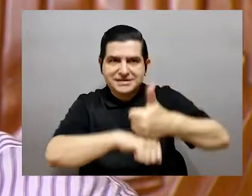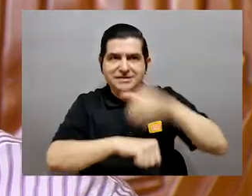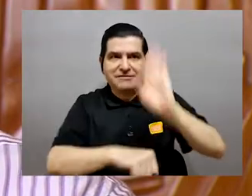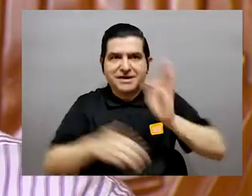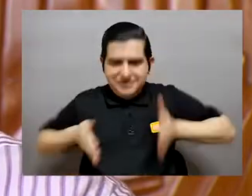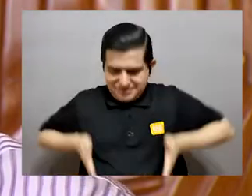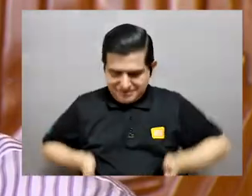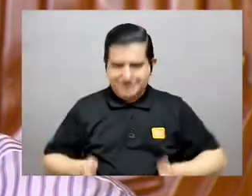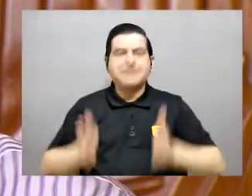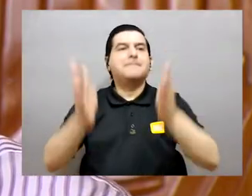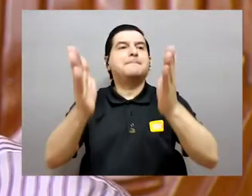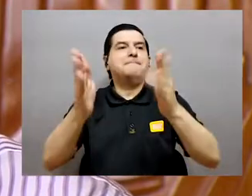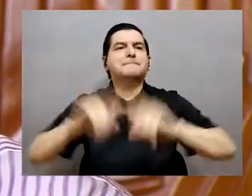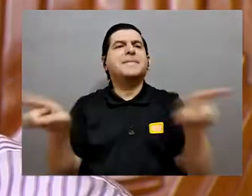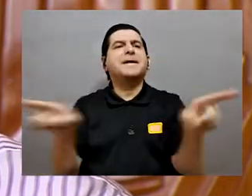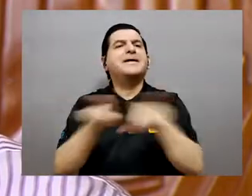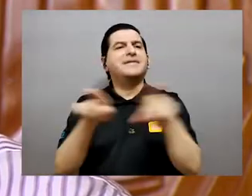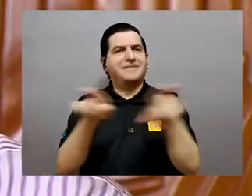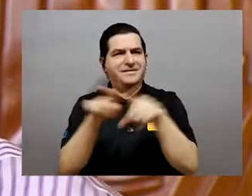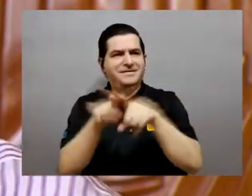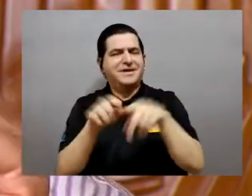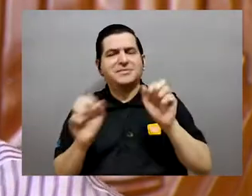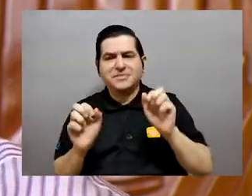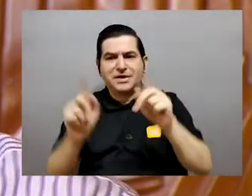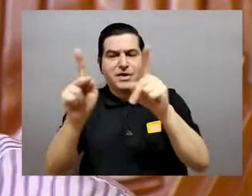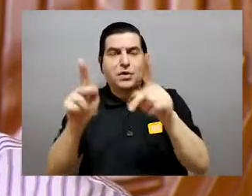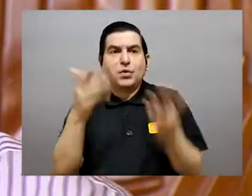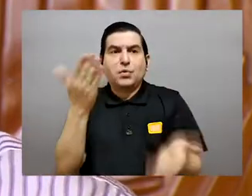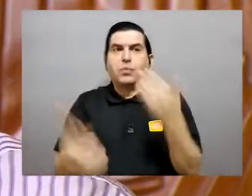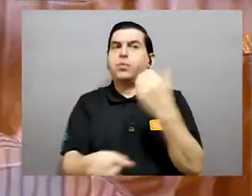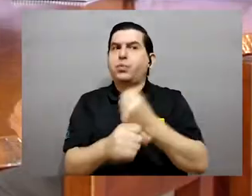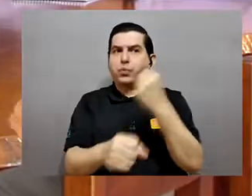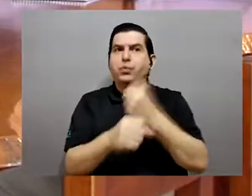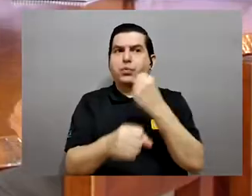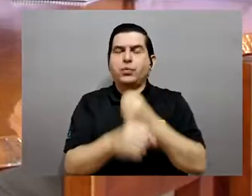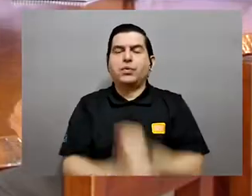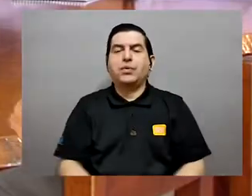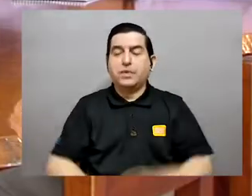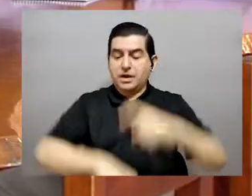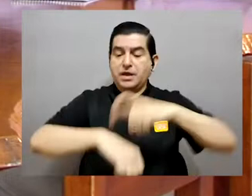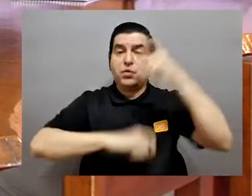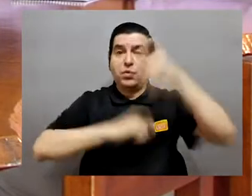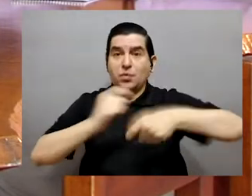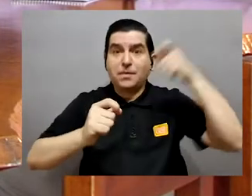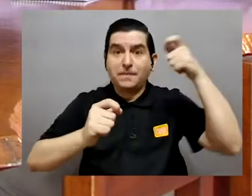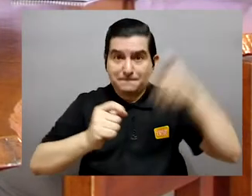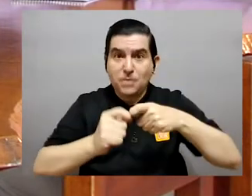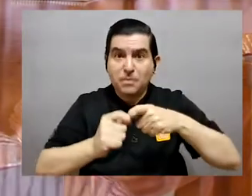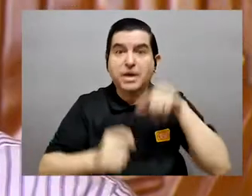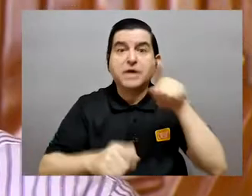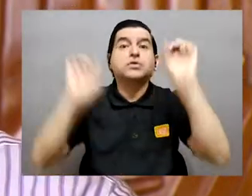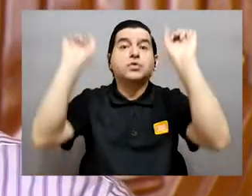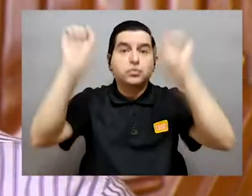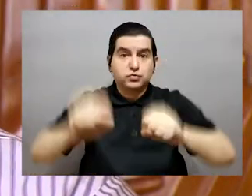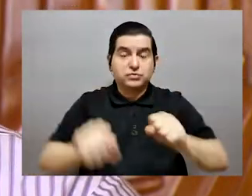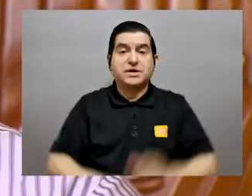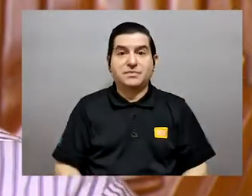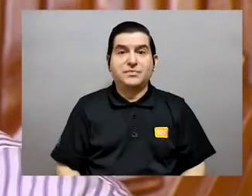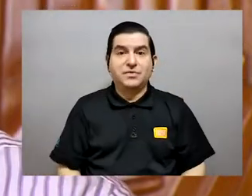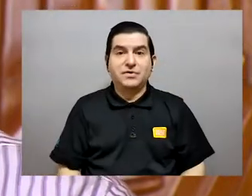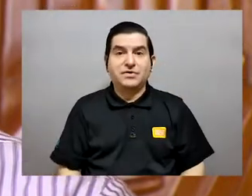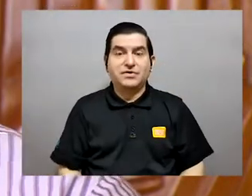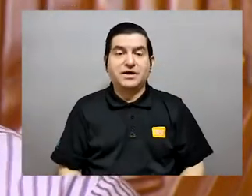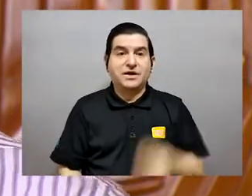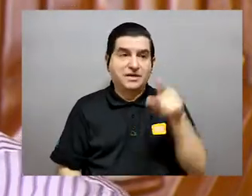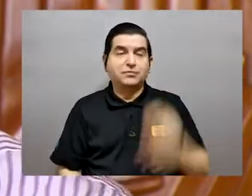muchísimo, y ojalá que hayan más profesores y más servidores de la educación superior como Luis Paulino. Entonces yo le digo, Luis,